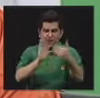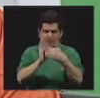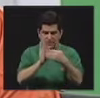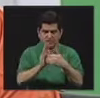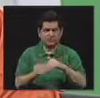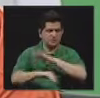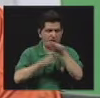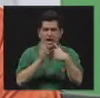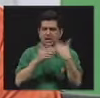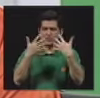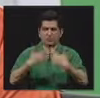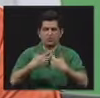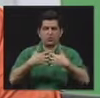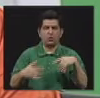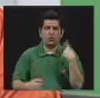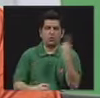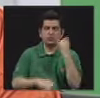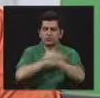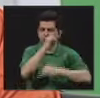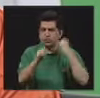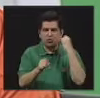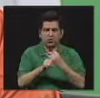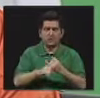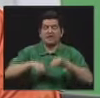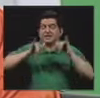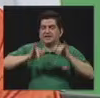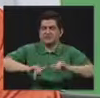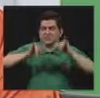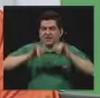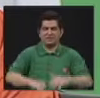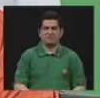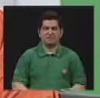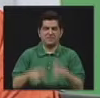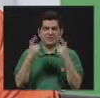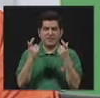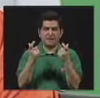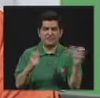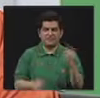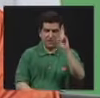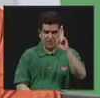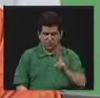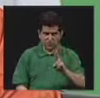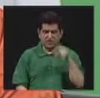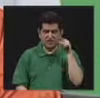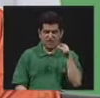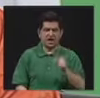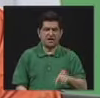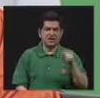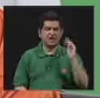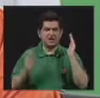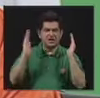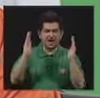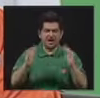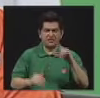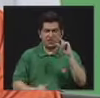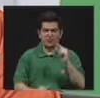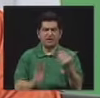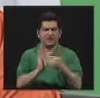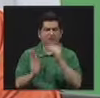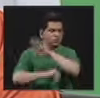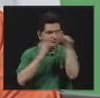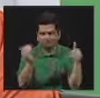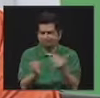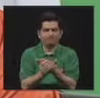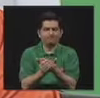¿verdad? Solamente las internacionales son las únicas que están sobreviviendo, todos los capitales ticos, sean grandes, sean pequeños, están todos